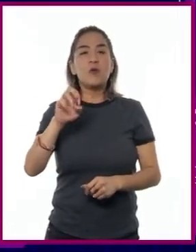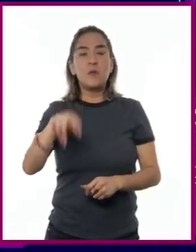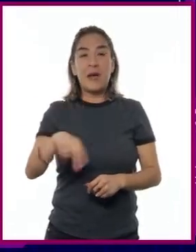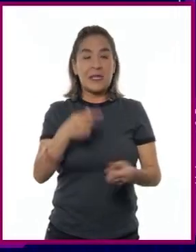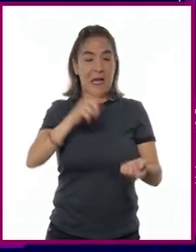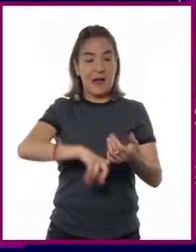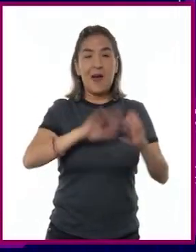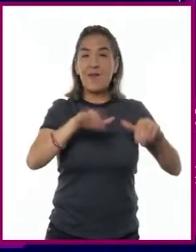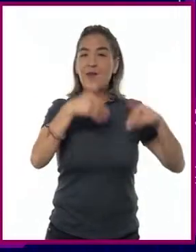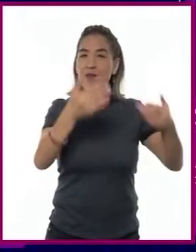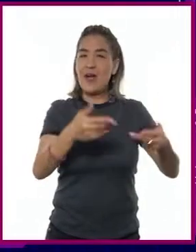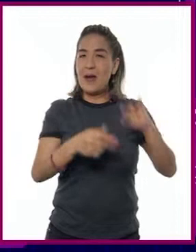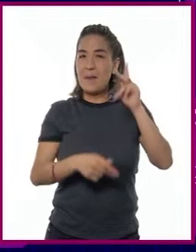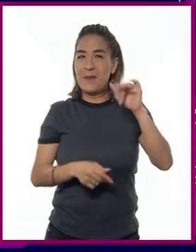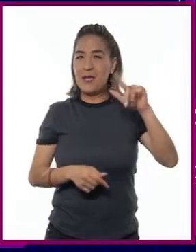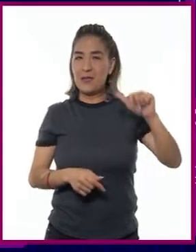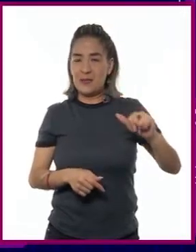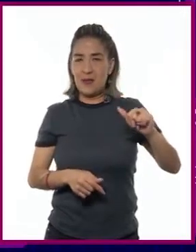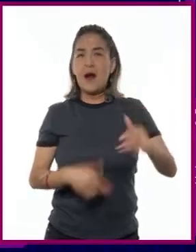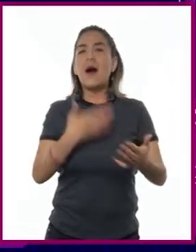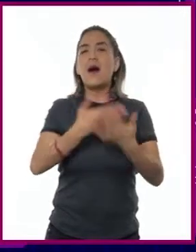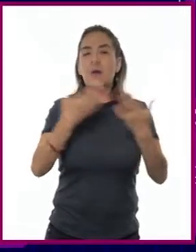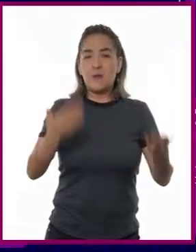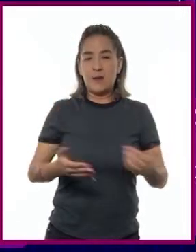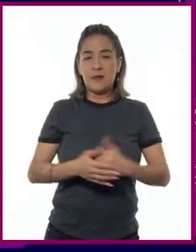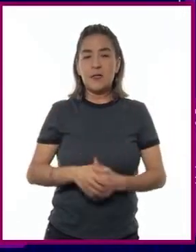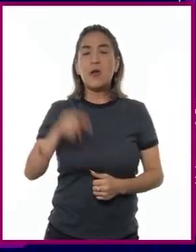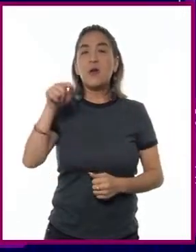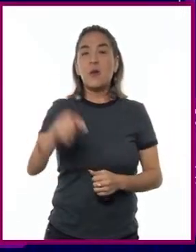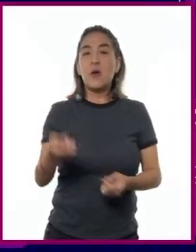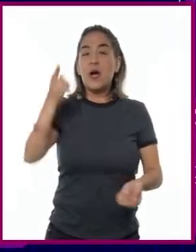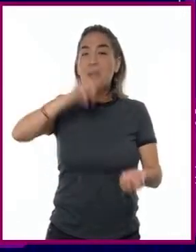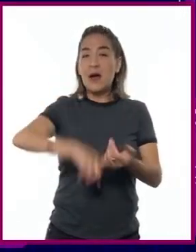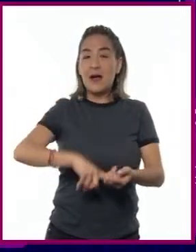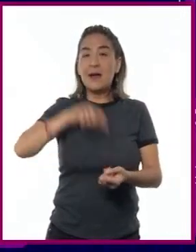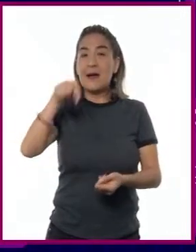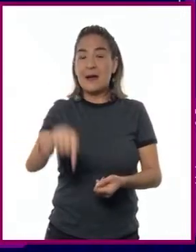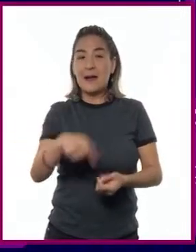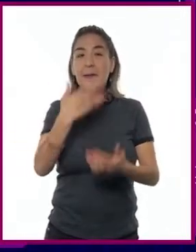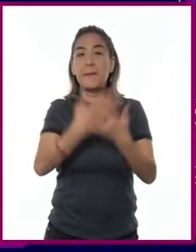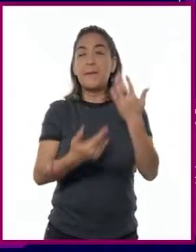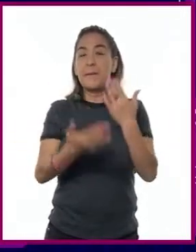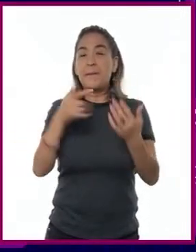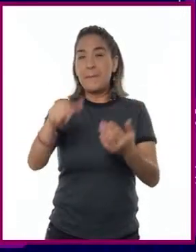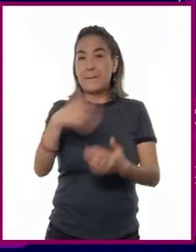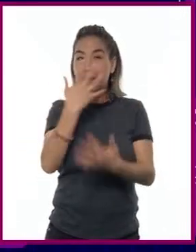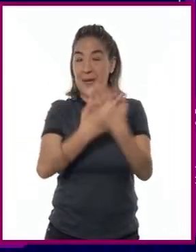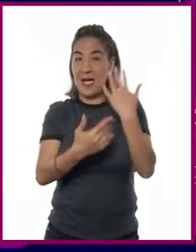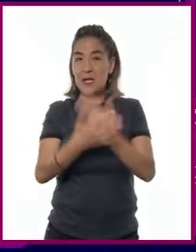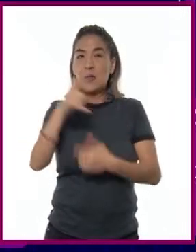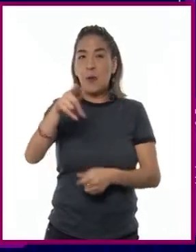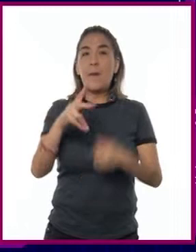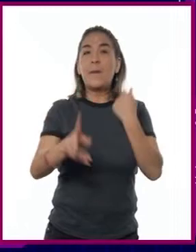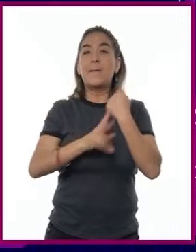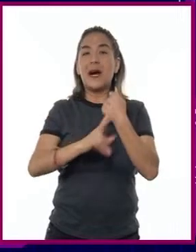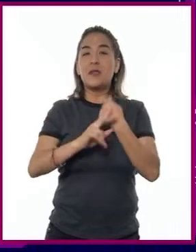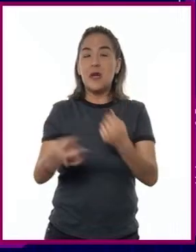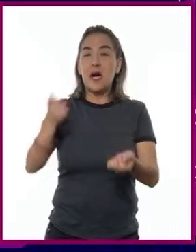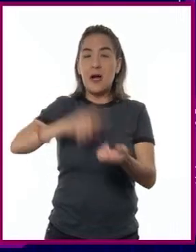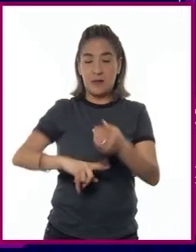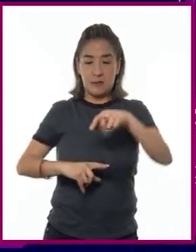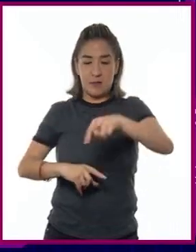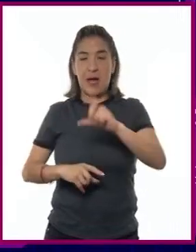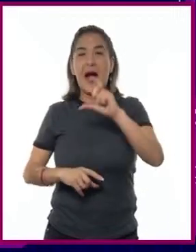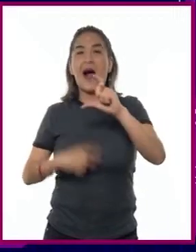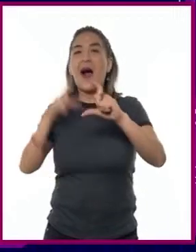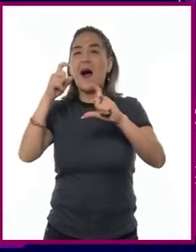pila. Ahora, señalen el espacio en el vaso que puede ser ocupado por agua